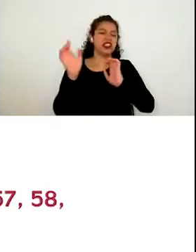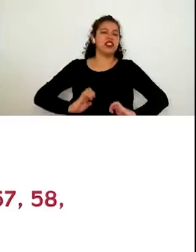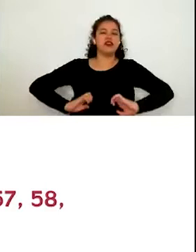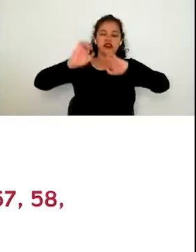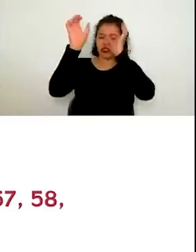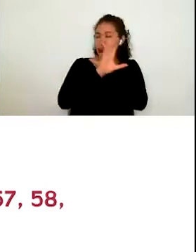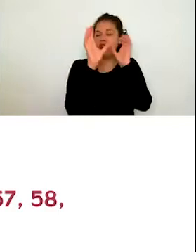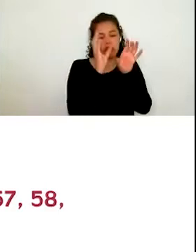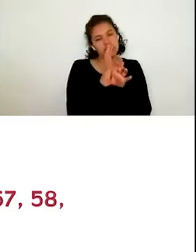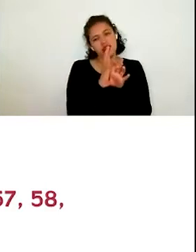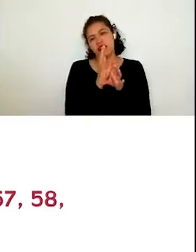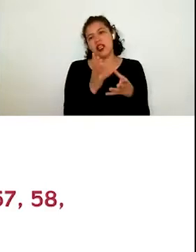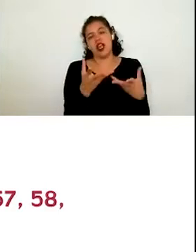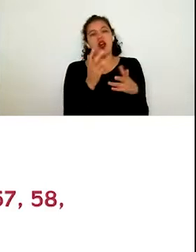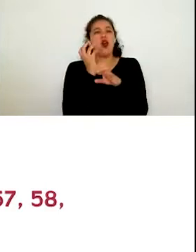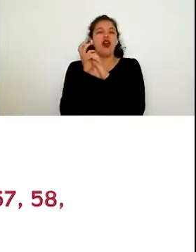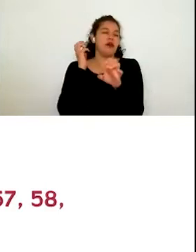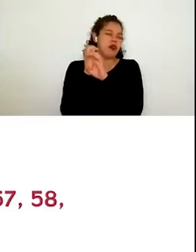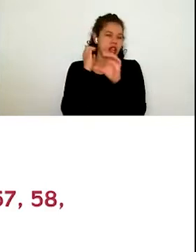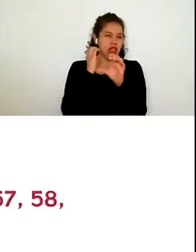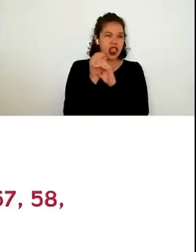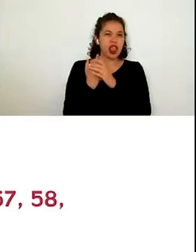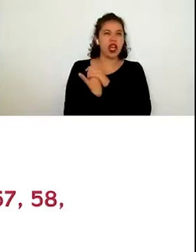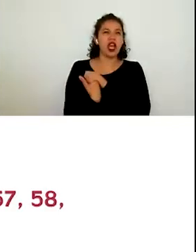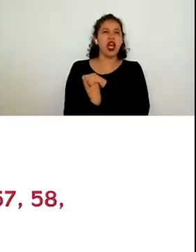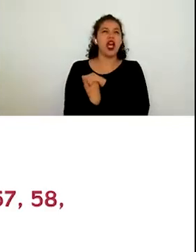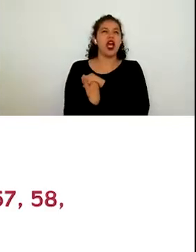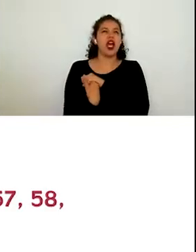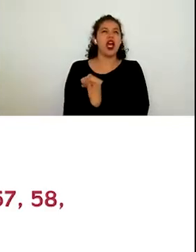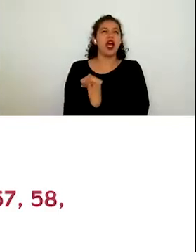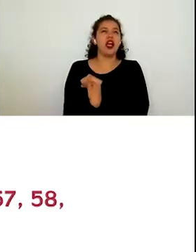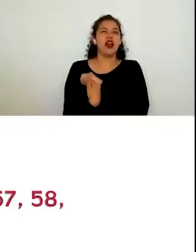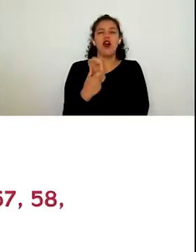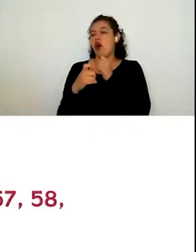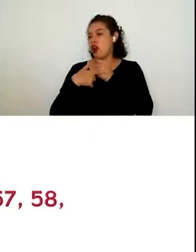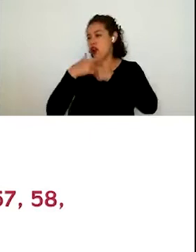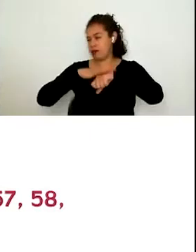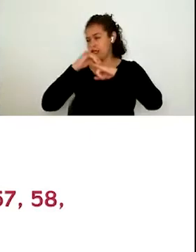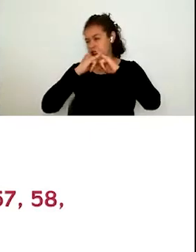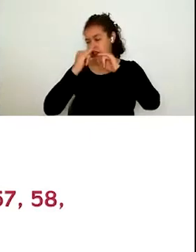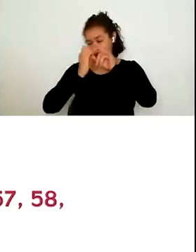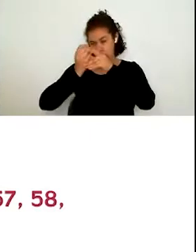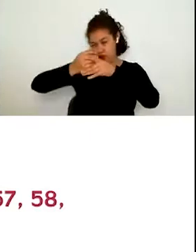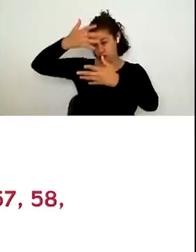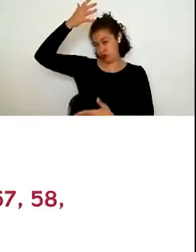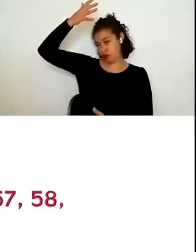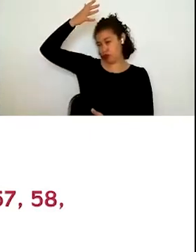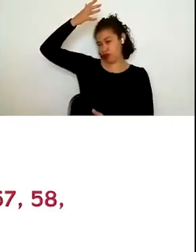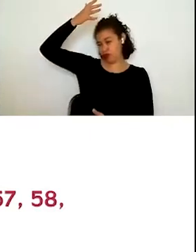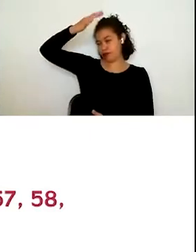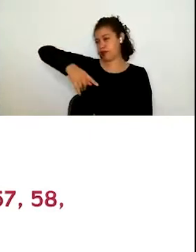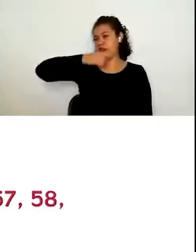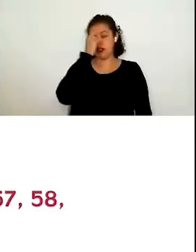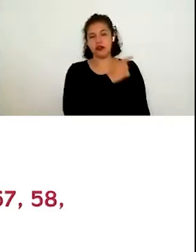un bien como una camioneta o un inventario mucho más grande de la institución que sea parte